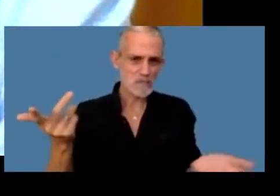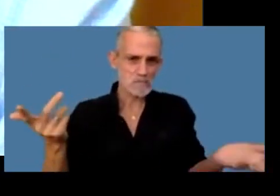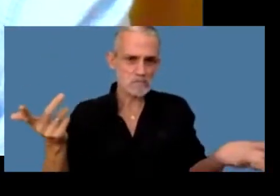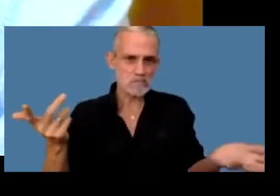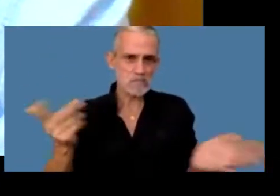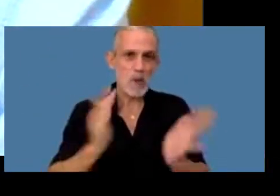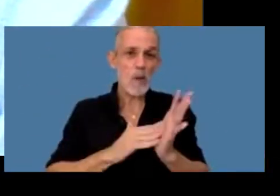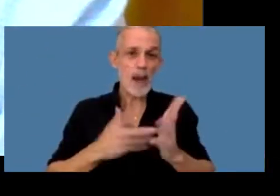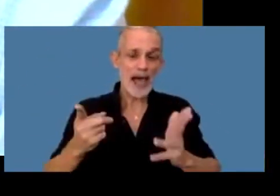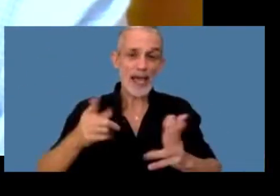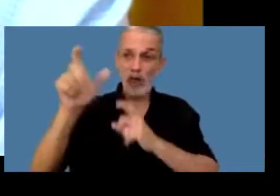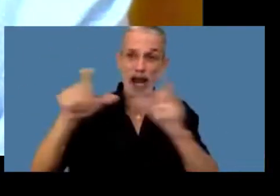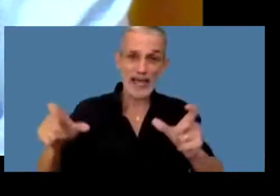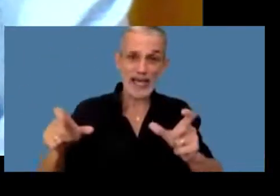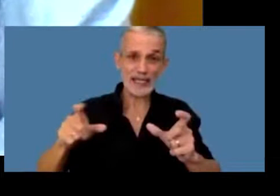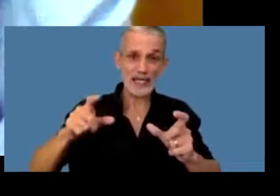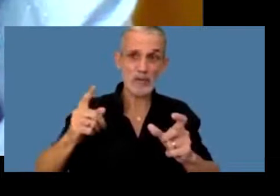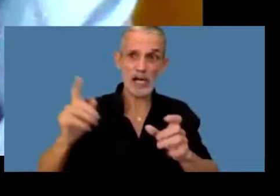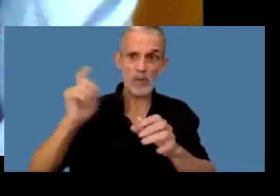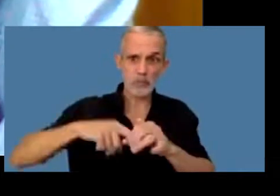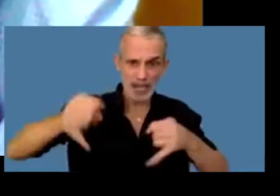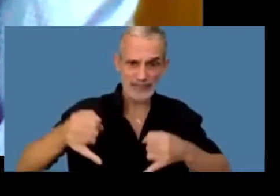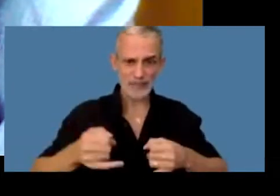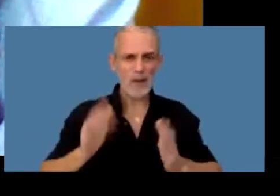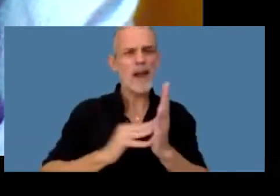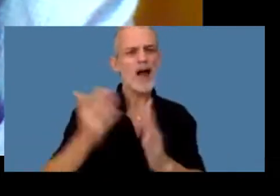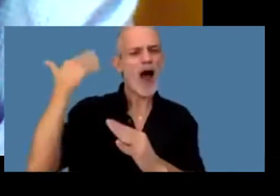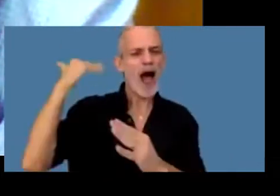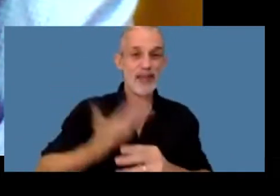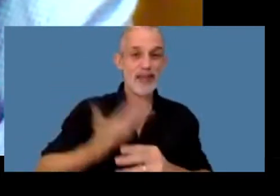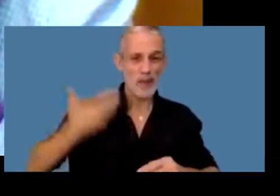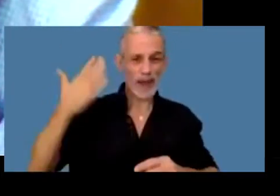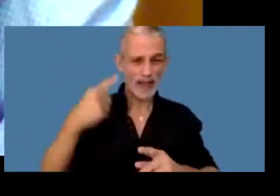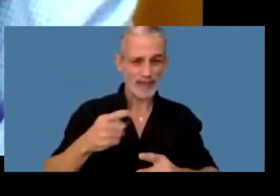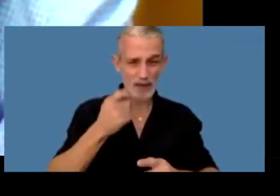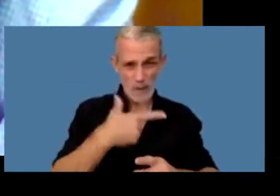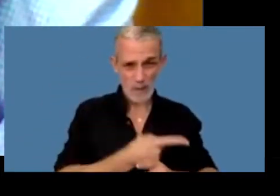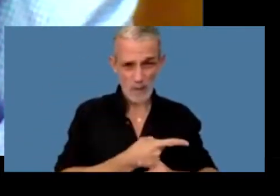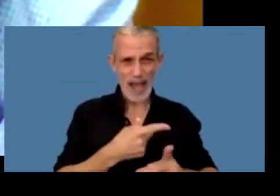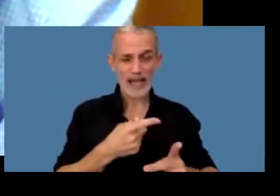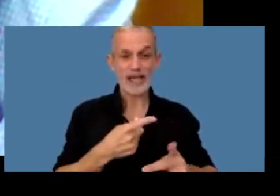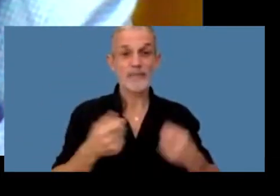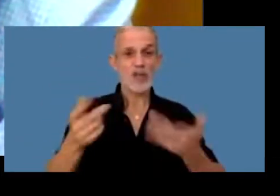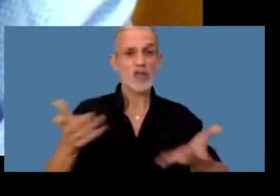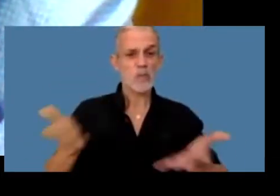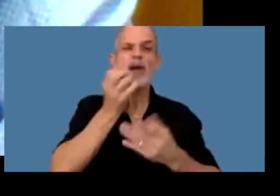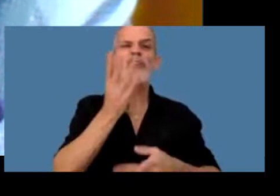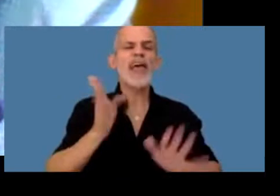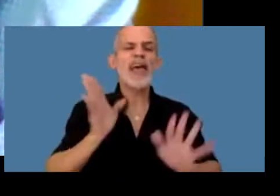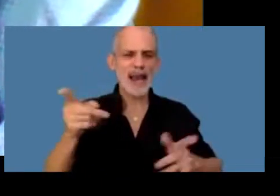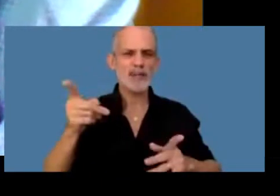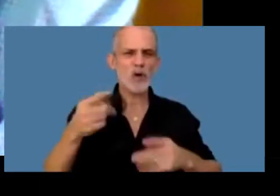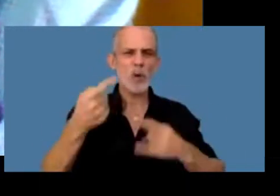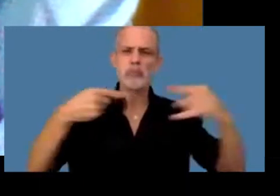la gente del blanqueo. Por ejemplo, el blanqueo anterior, el gobierno anterior, que permitió declarar bienes en el